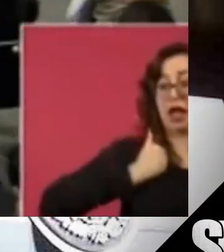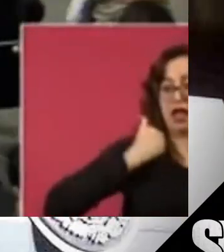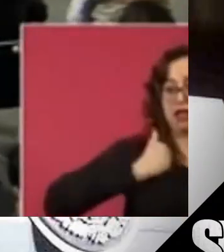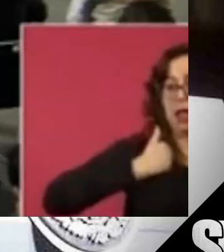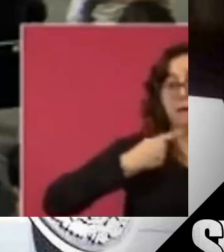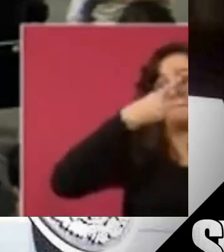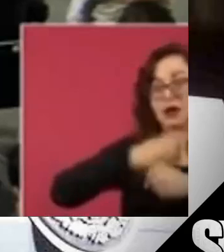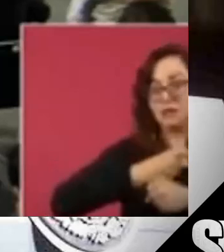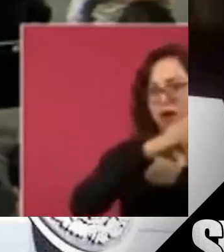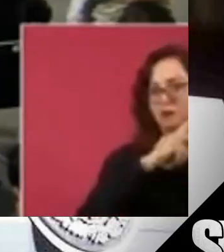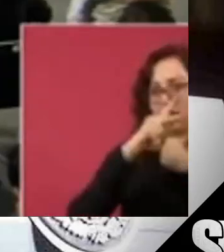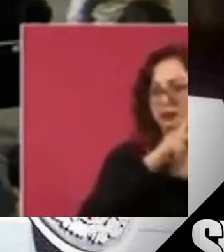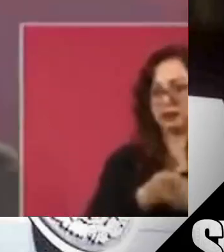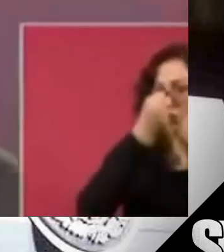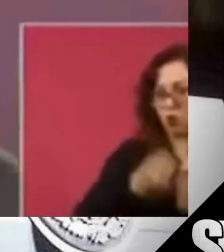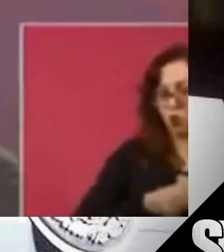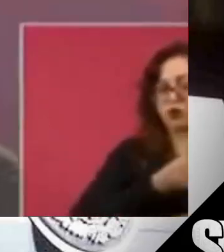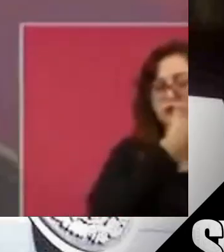Para lograr ese objetivo,